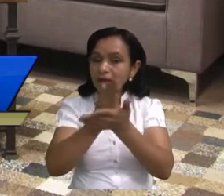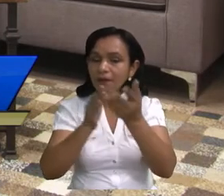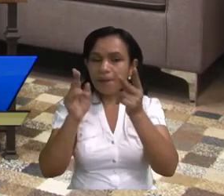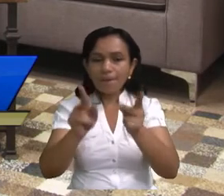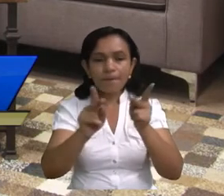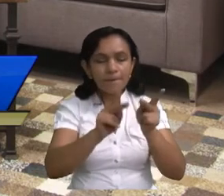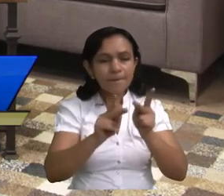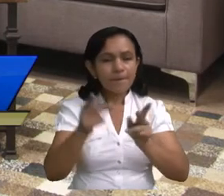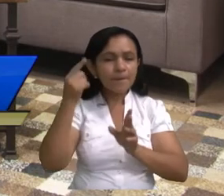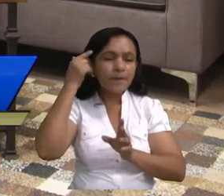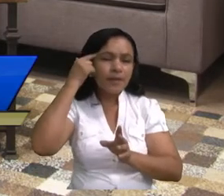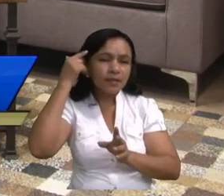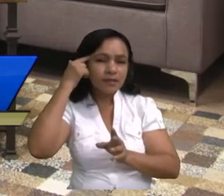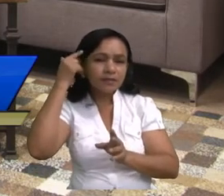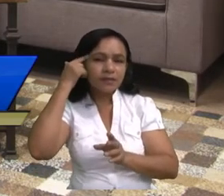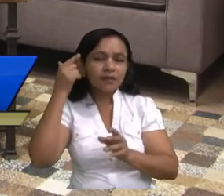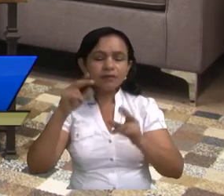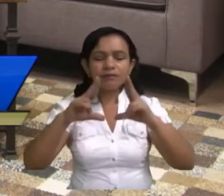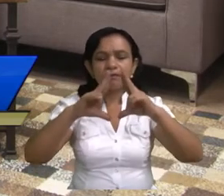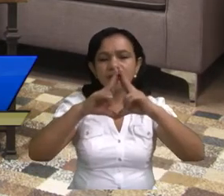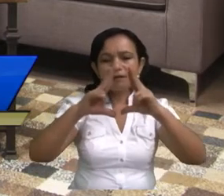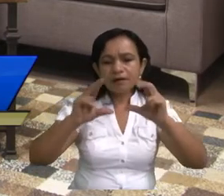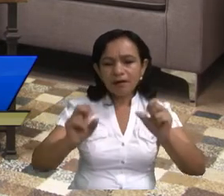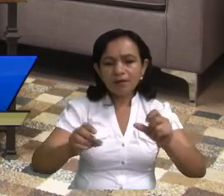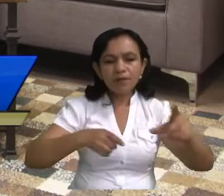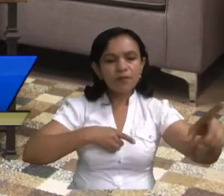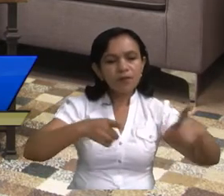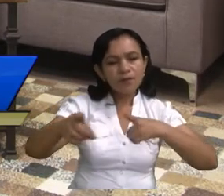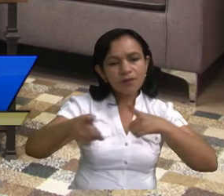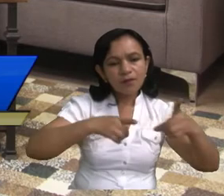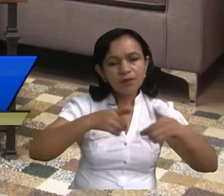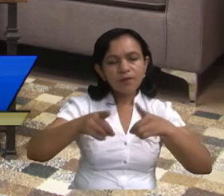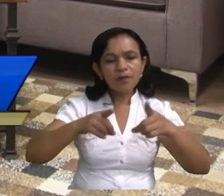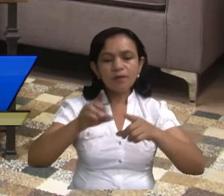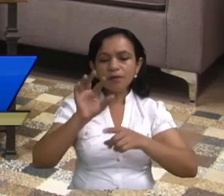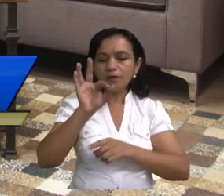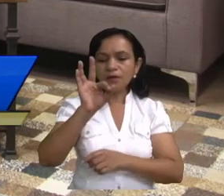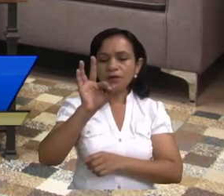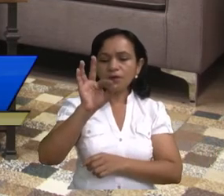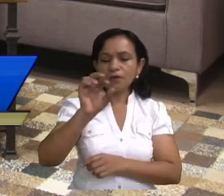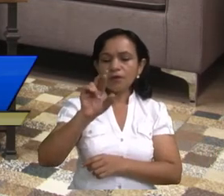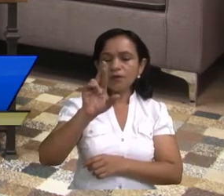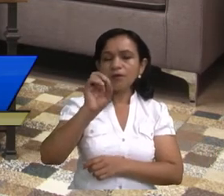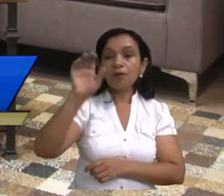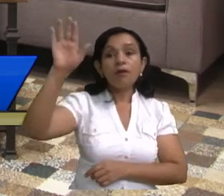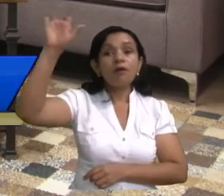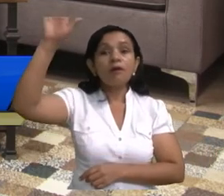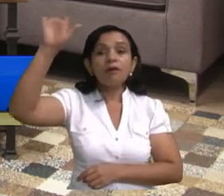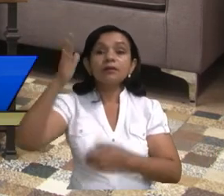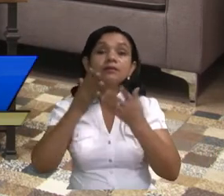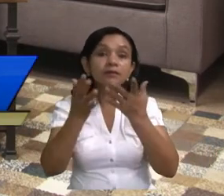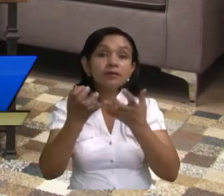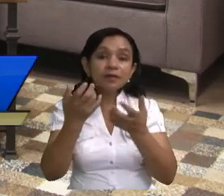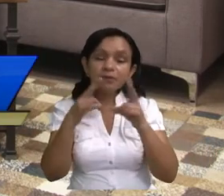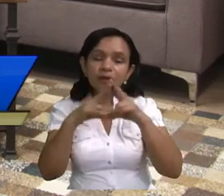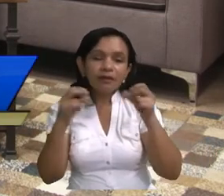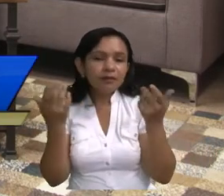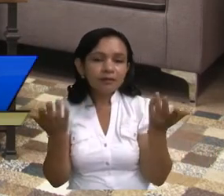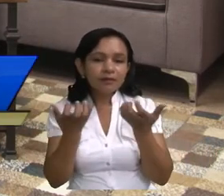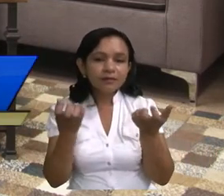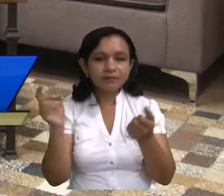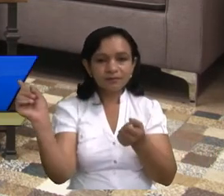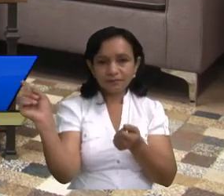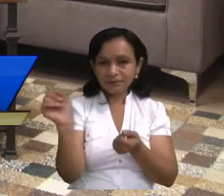personas podrían pensar que es que Nicaragua o los delegados de Nicaragua van a los foros regionales y levantan la mano, queremos ser la sede solo porque estamos